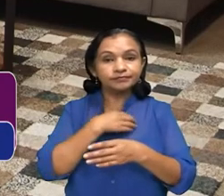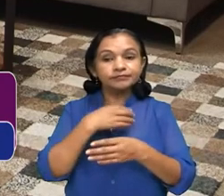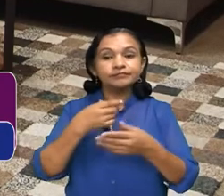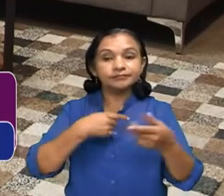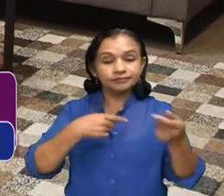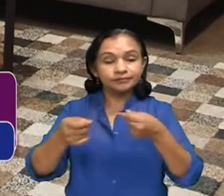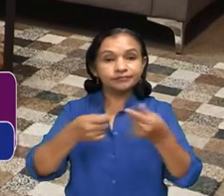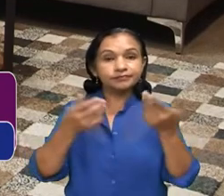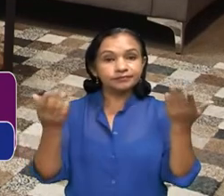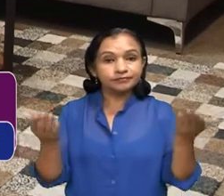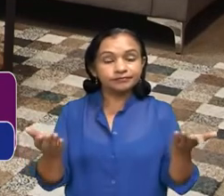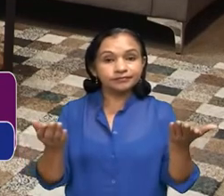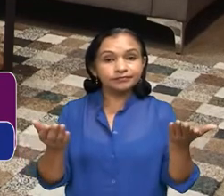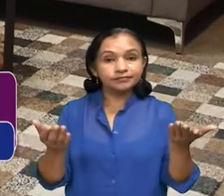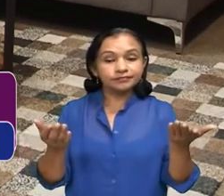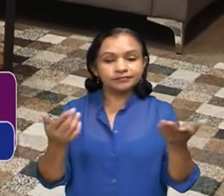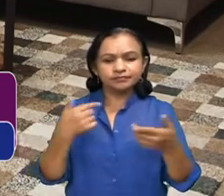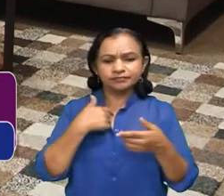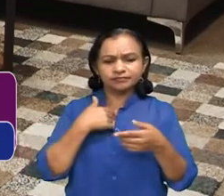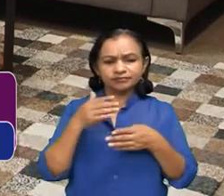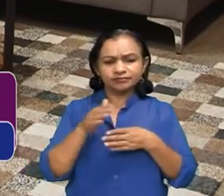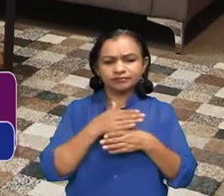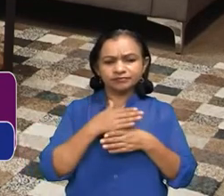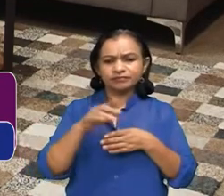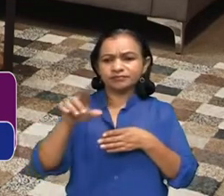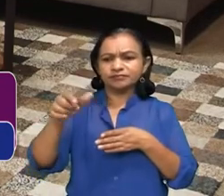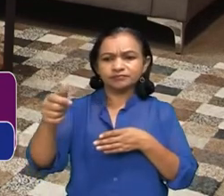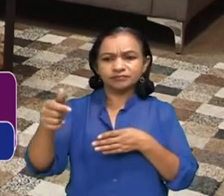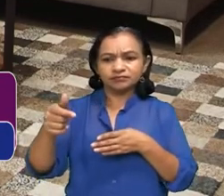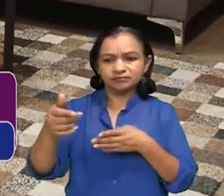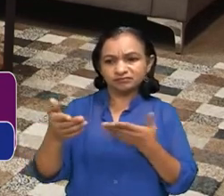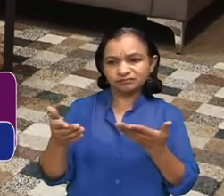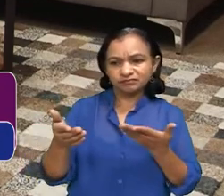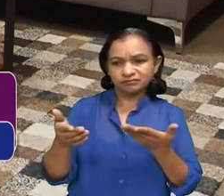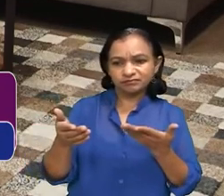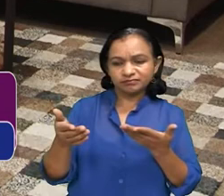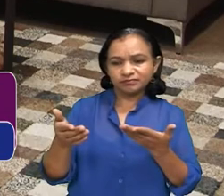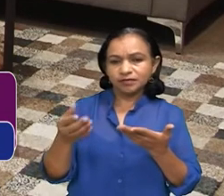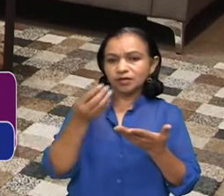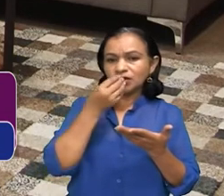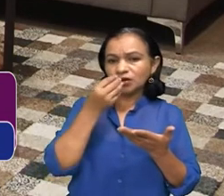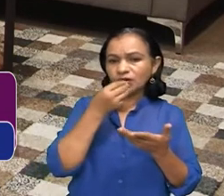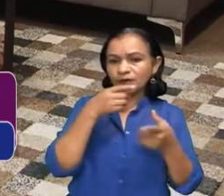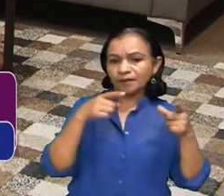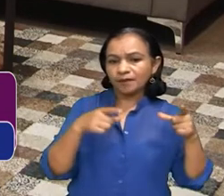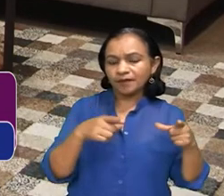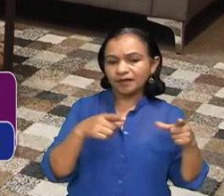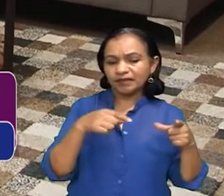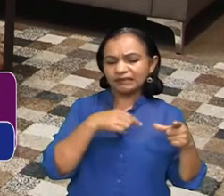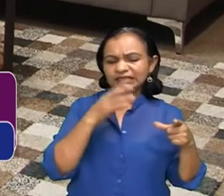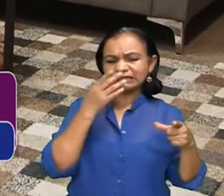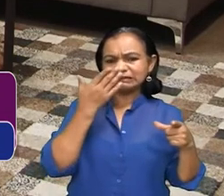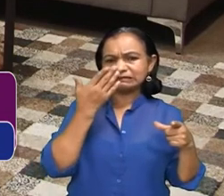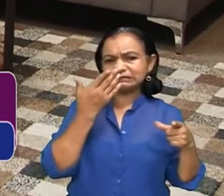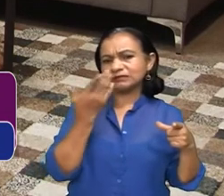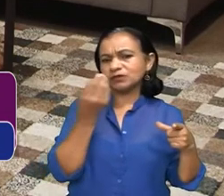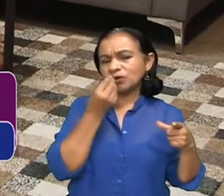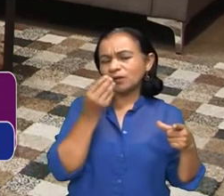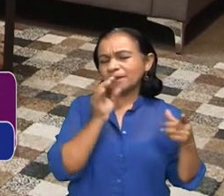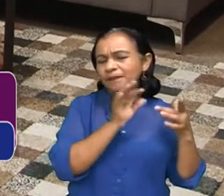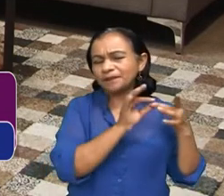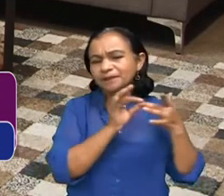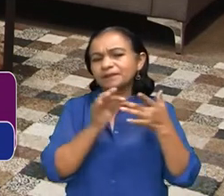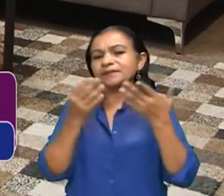ese negocio, qué me diferencio yo de los demás. Si voy a hacer una gastronomía, pero qué tipo de